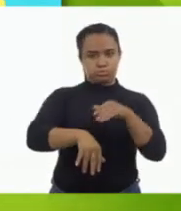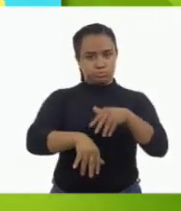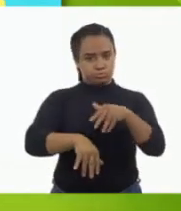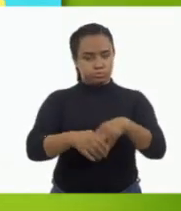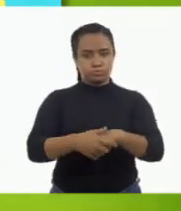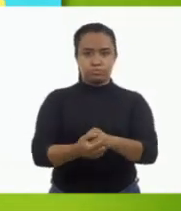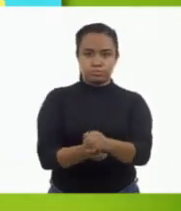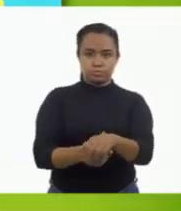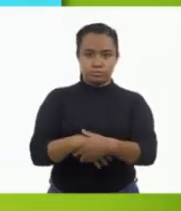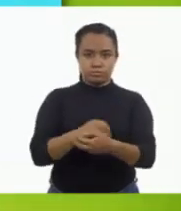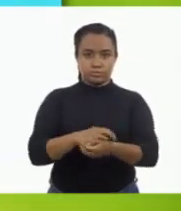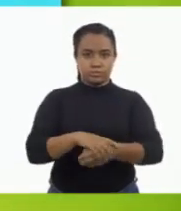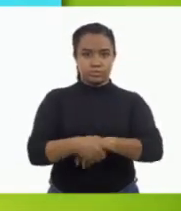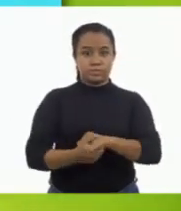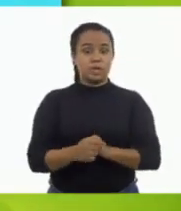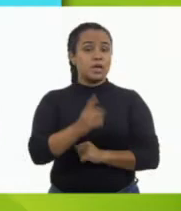agua.